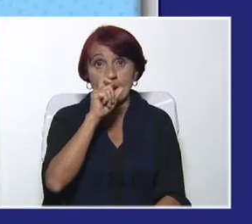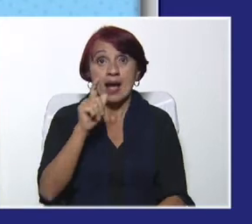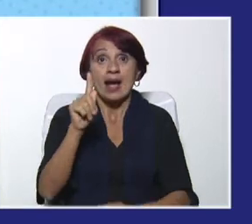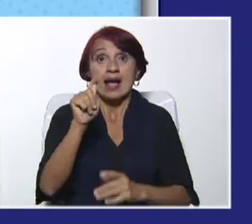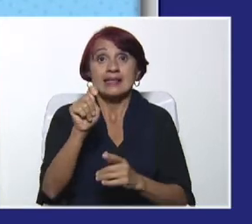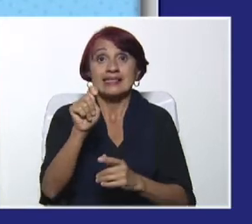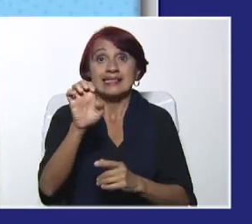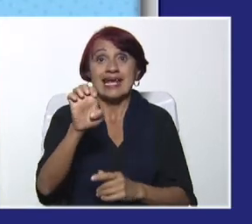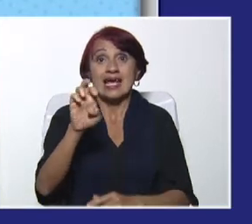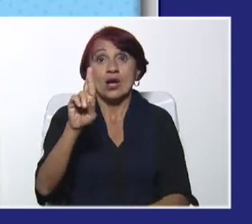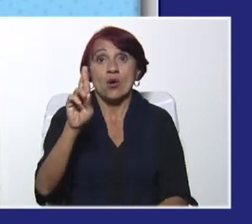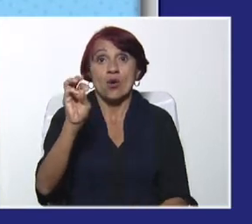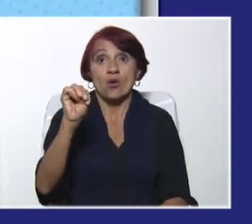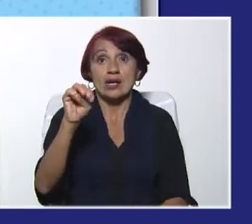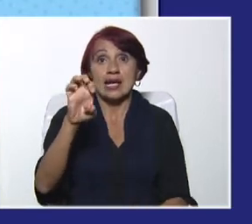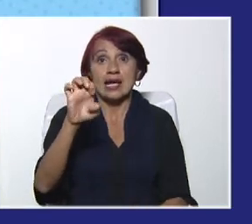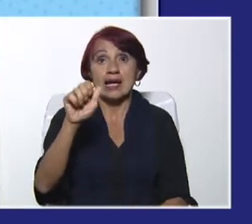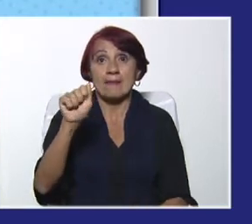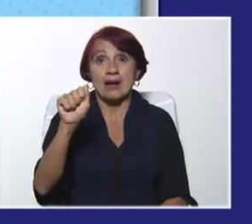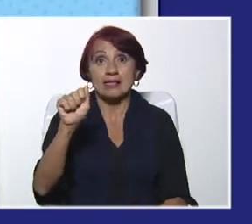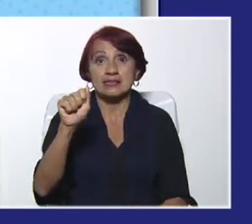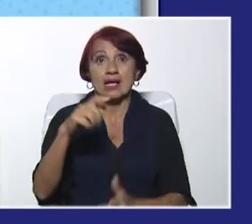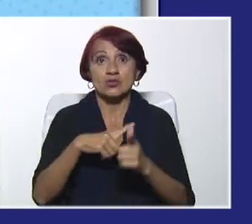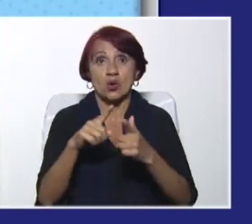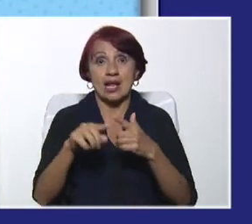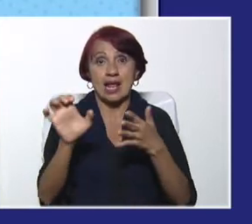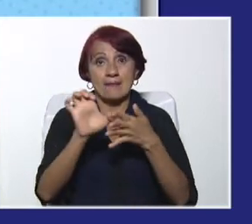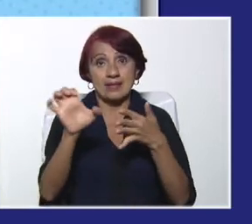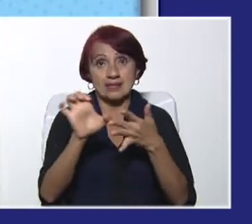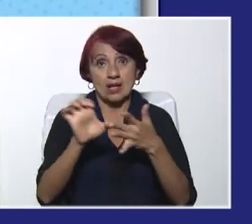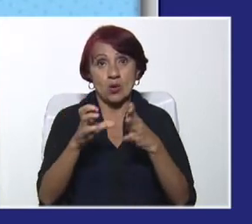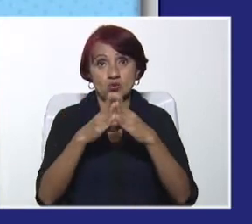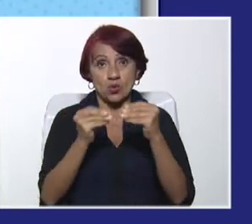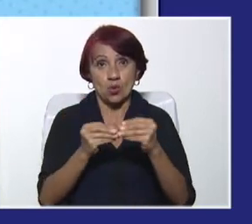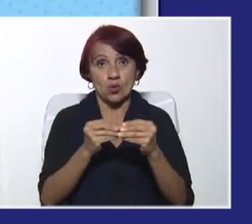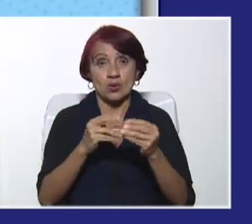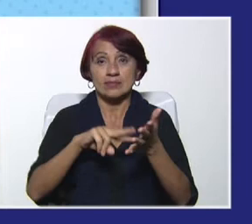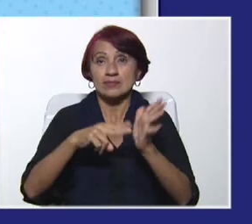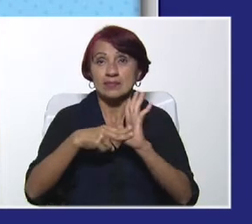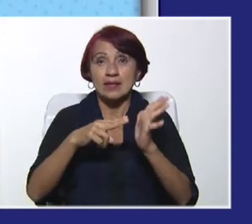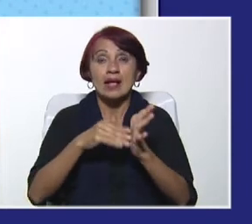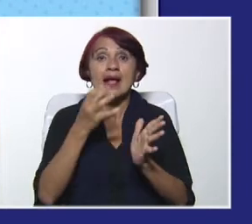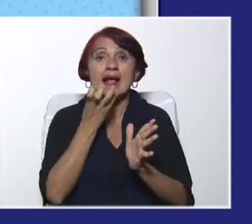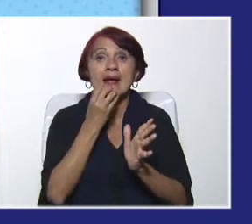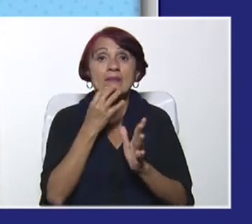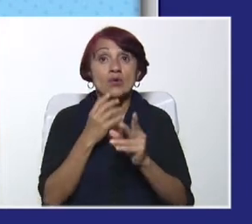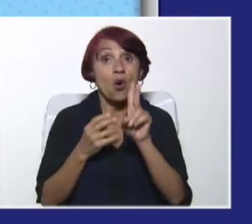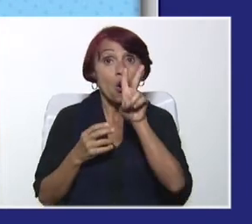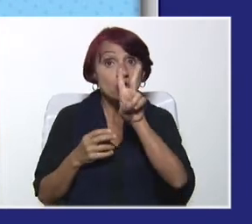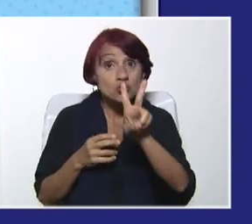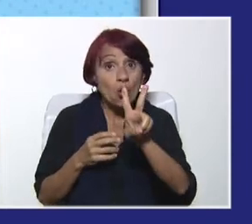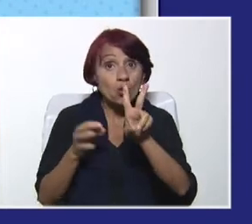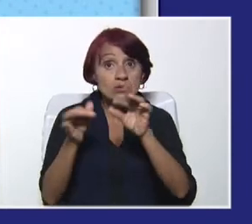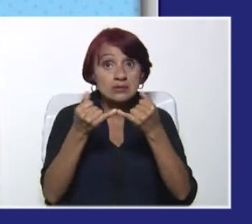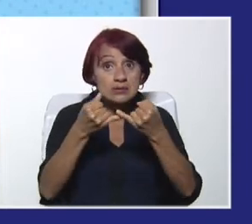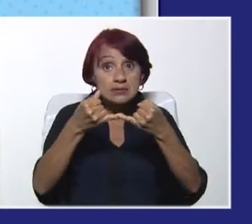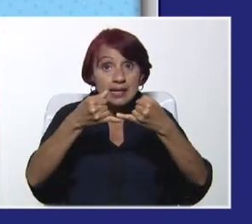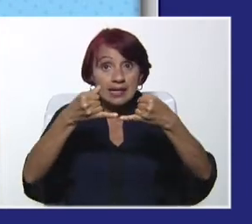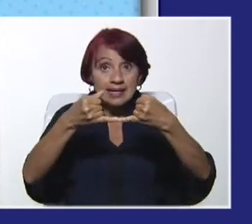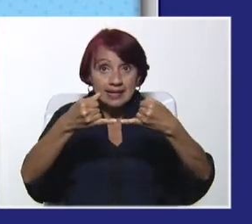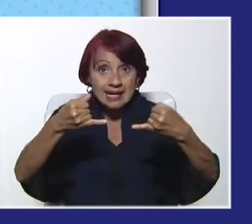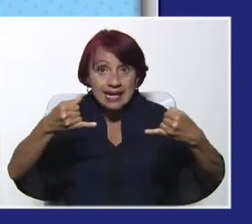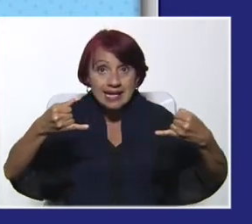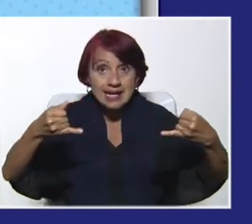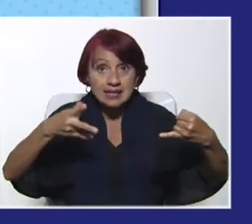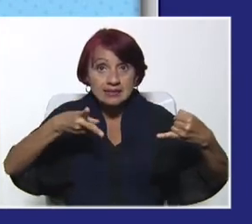de Tales. El primer teorema de Tales nos dice: si dos rectas cualesquiera se cortan por